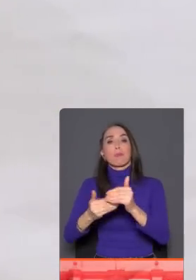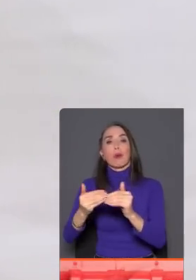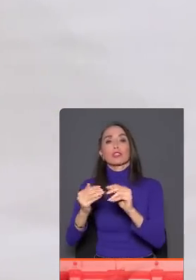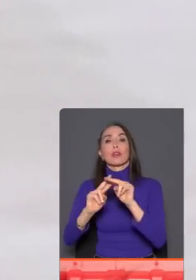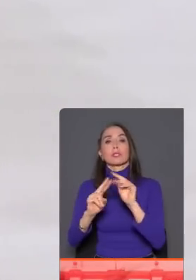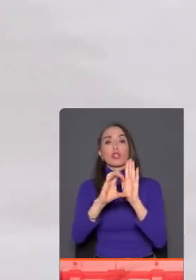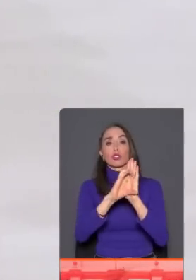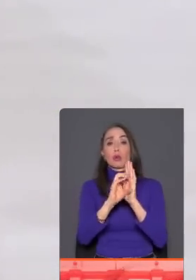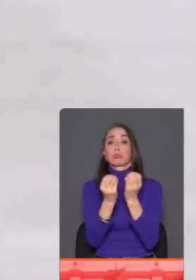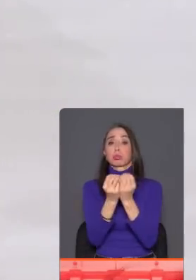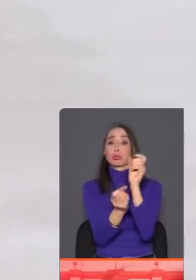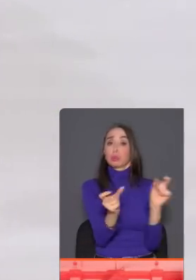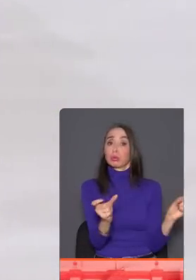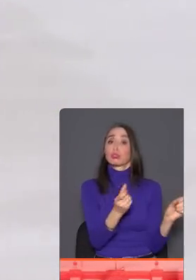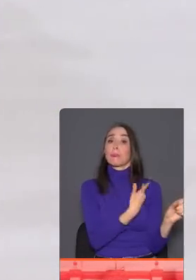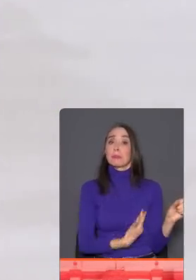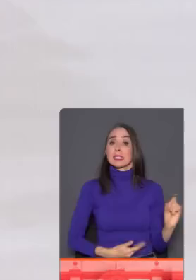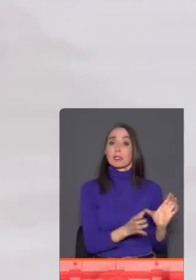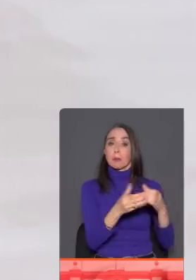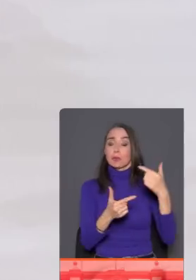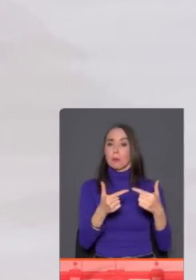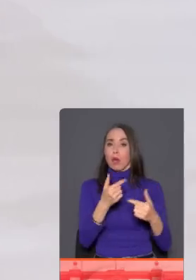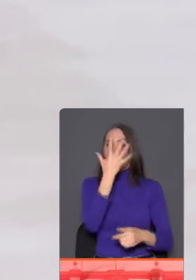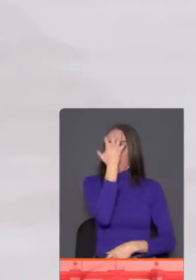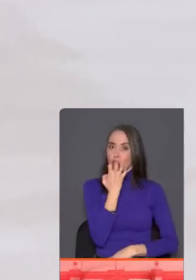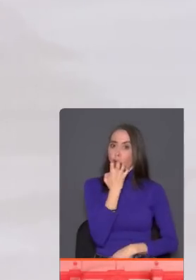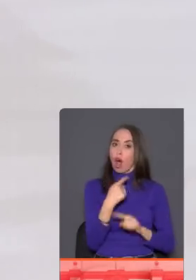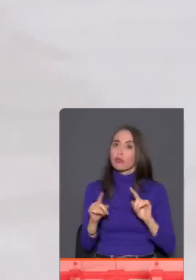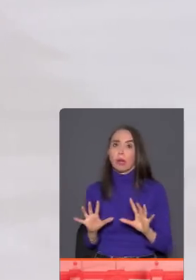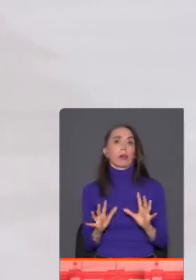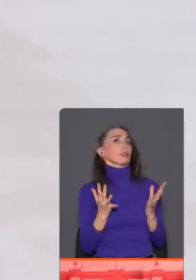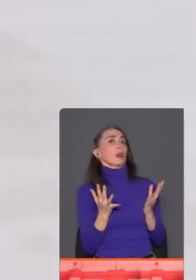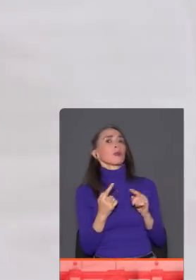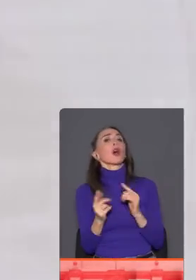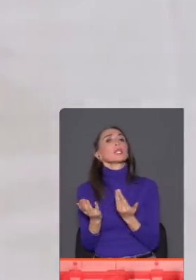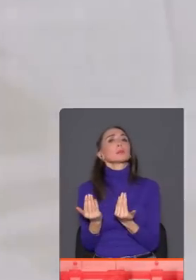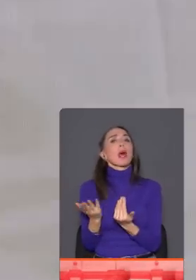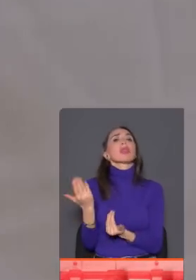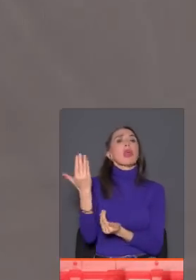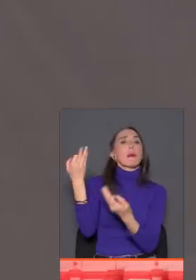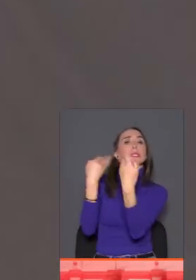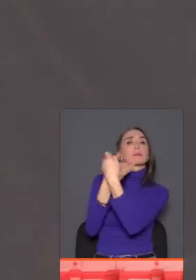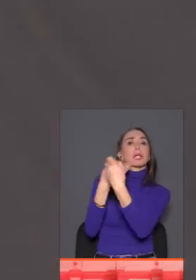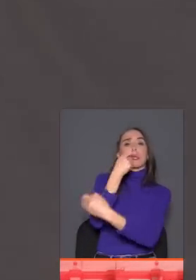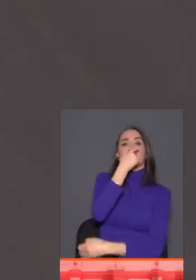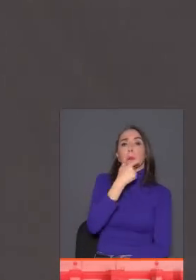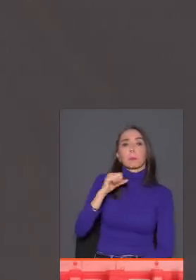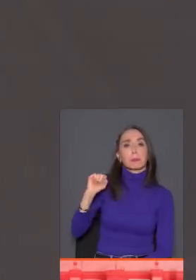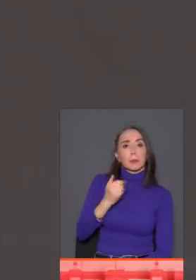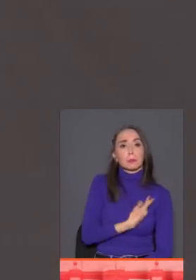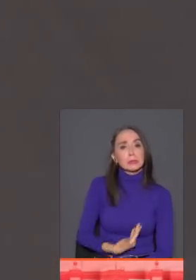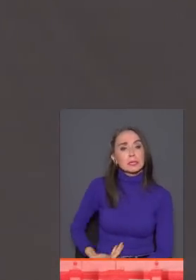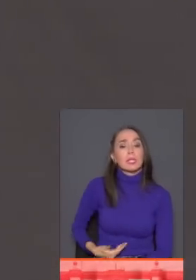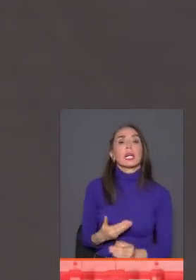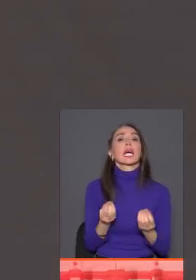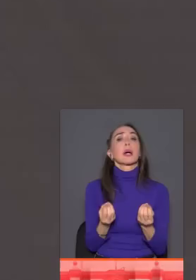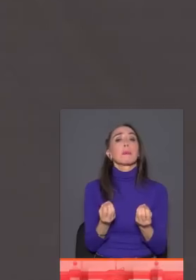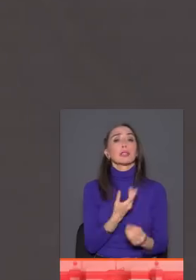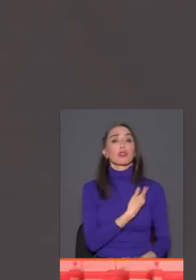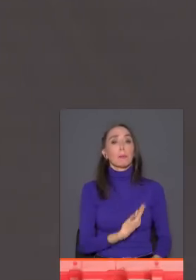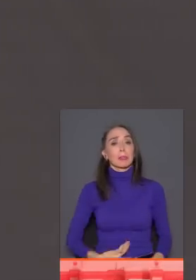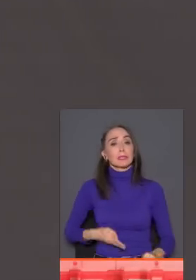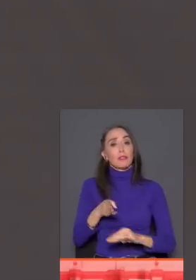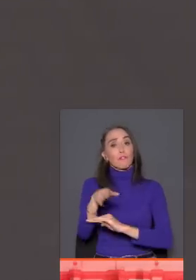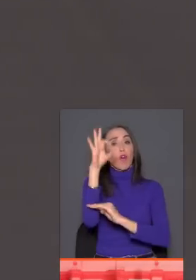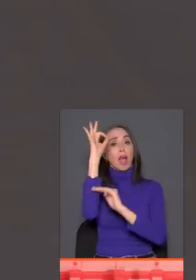había algunos que estaban sorprendidos y yo diría que había otros también que están esperando explicaciones que pasó finalmente el presidente logró que de